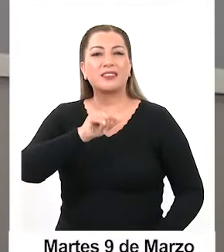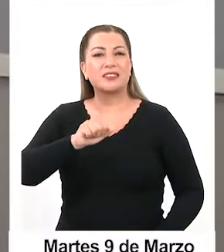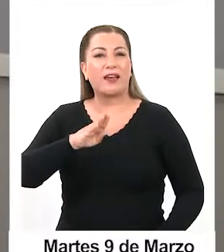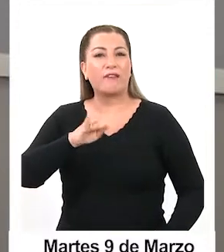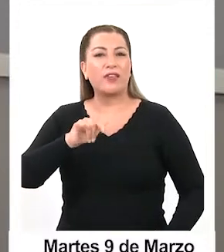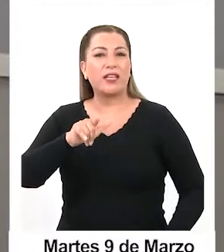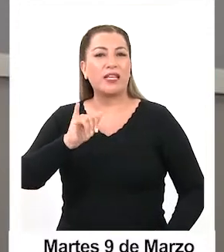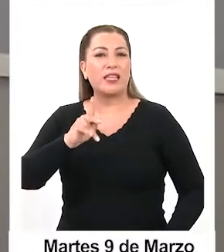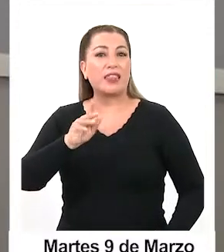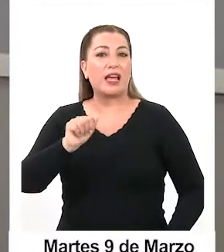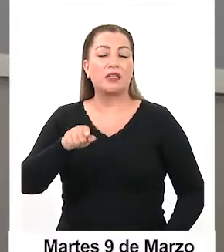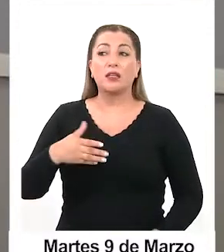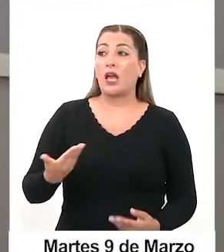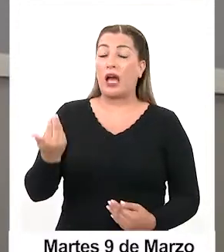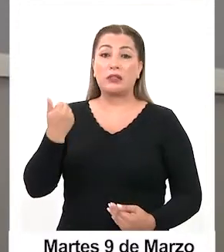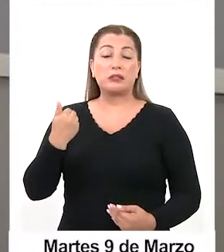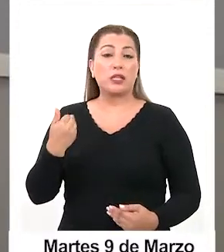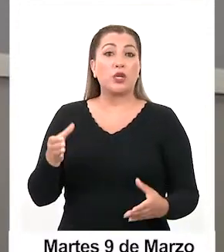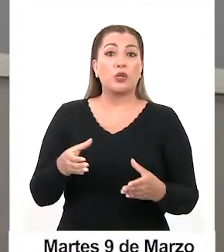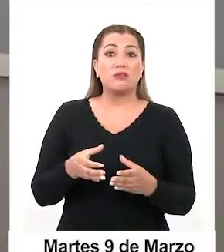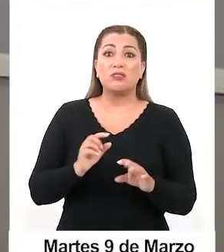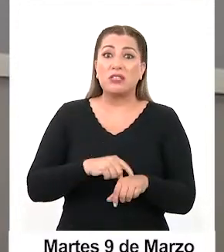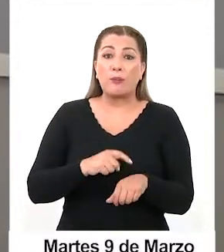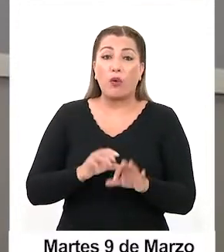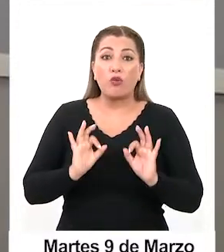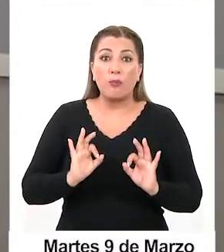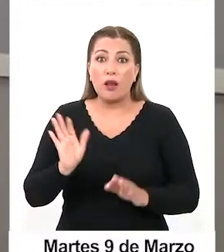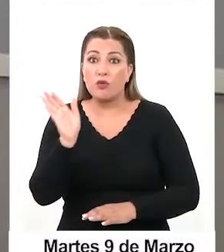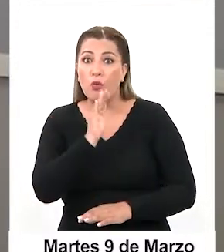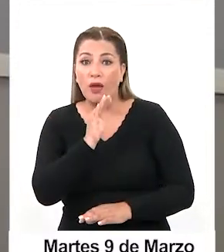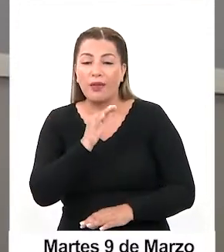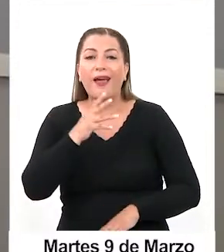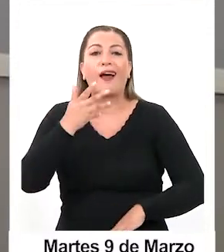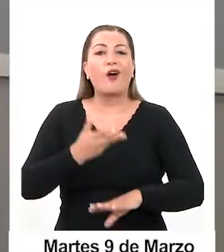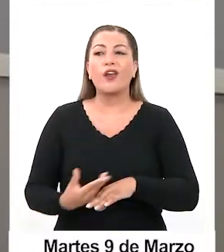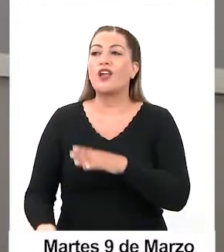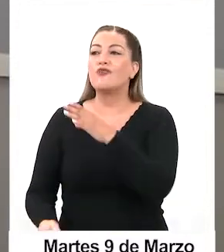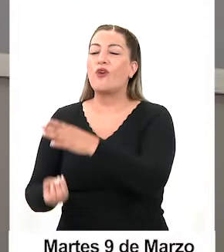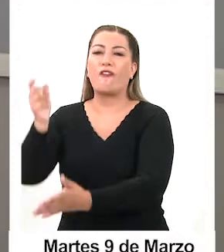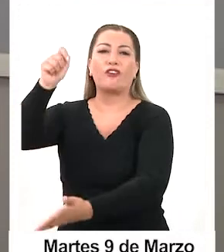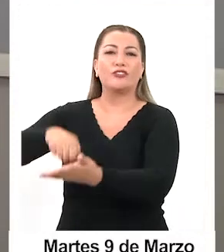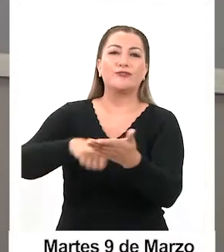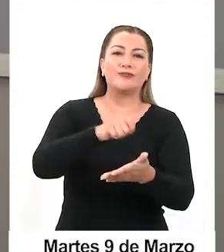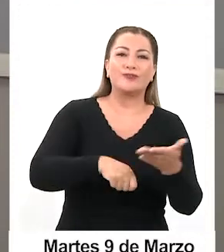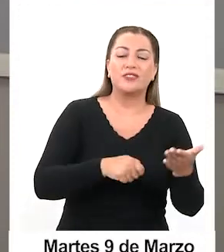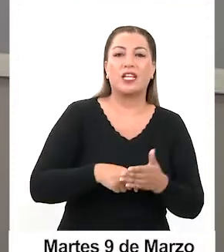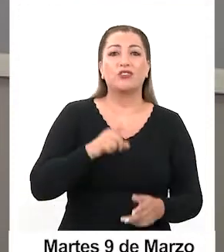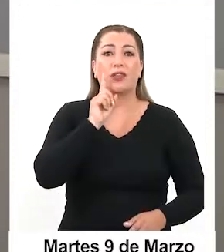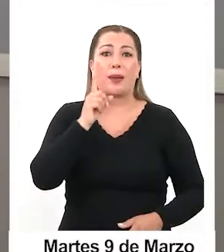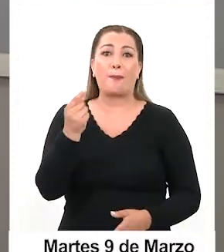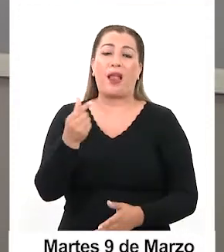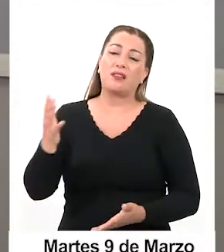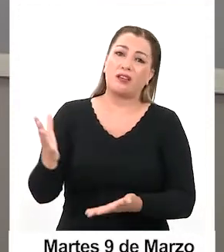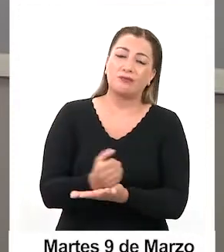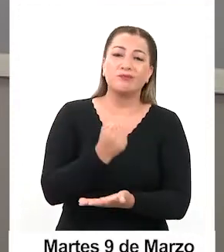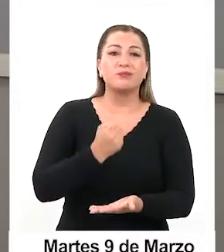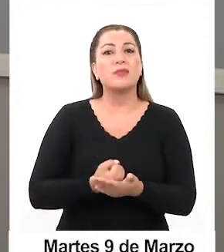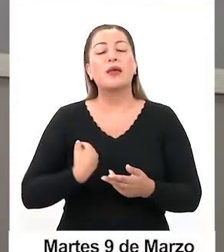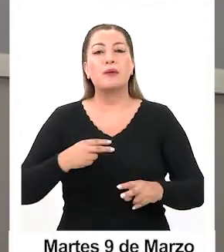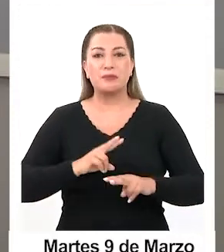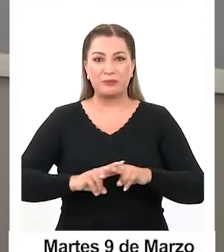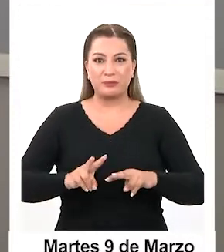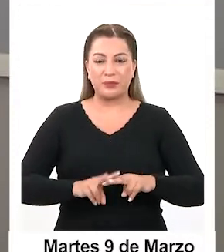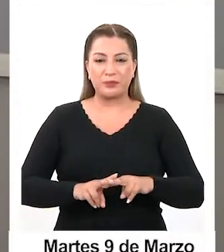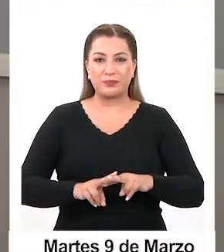tiempos normales no los tiene la Seremi de Salud, ha significado, el poder contar con los recursos para poder llevar a efecto todas las tareas que la pandemia